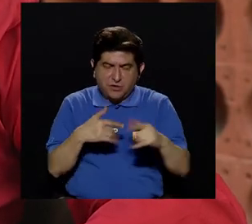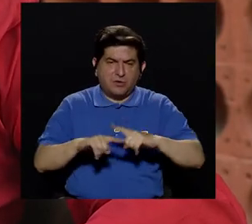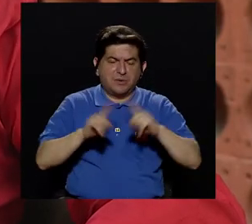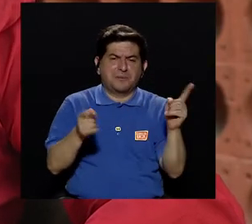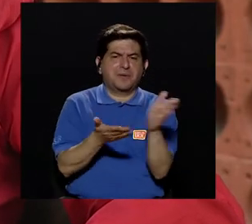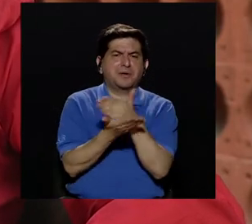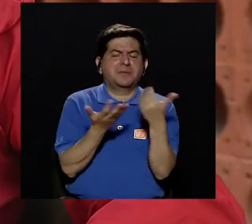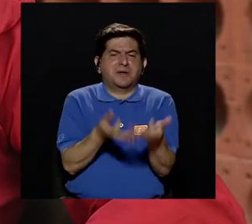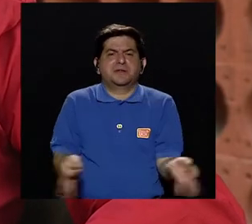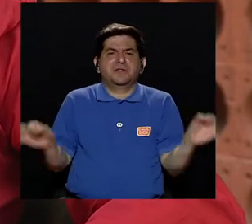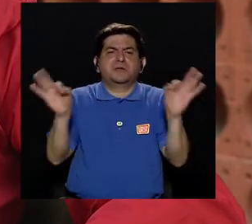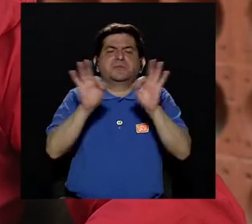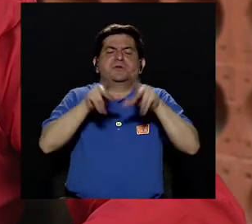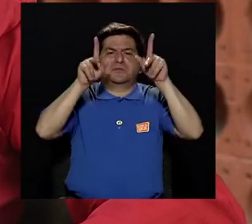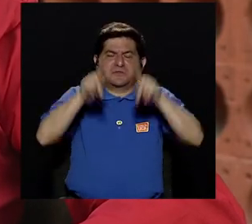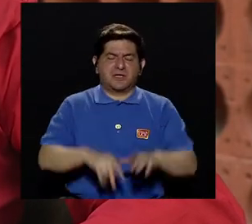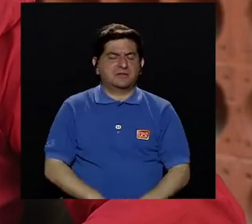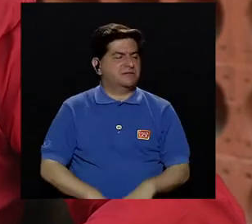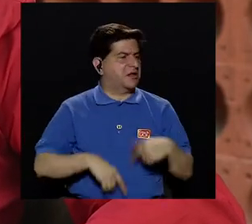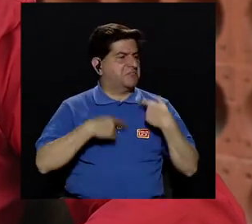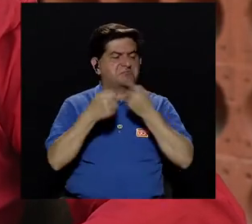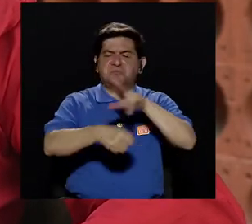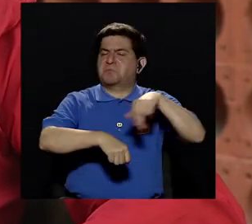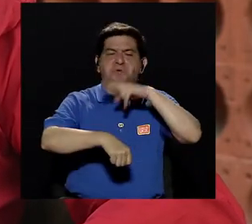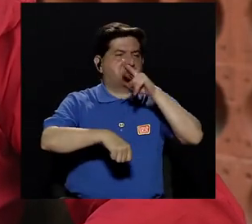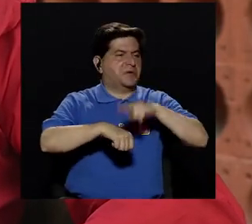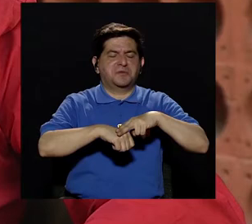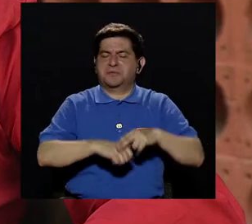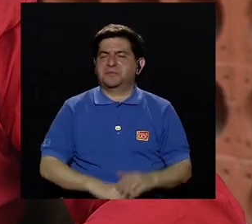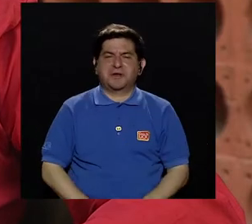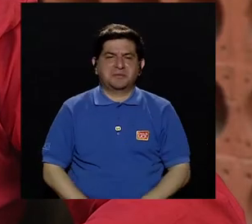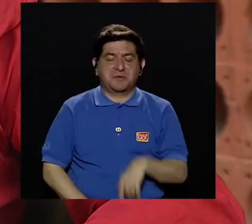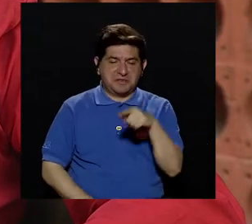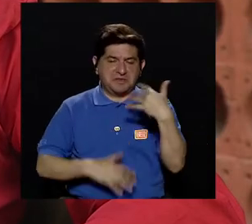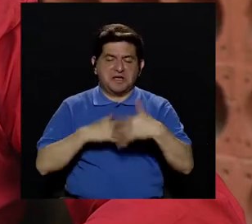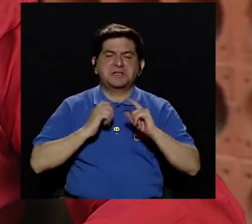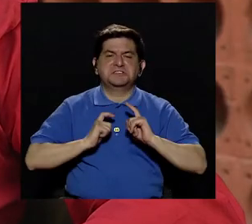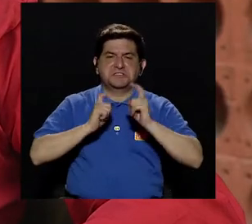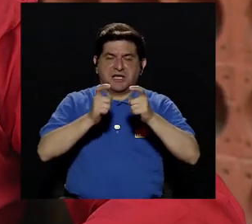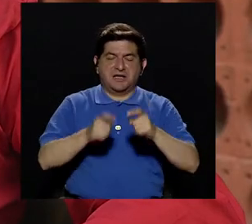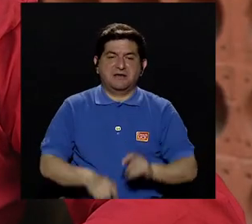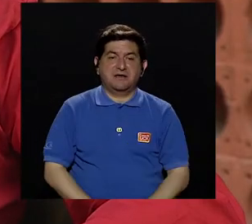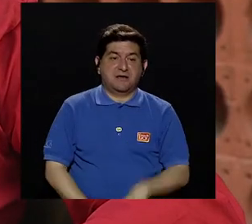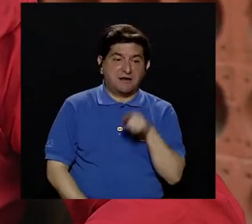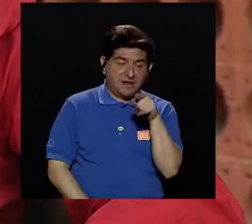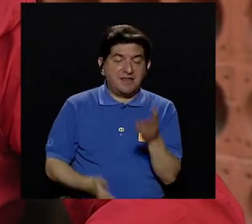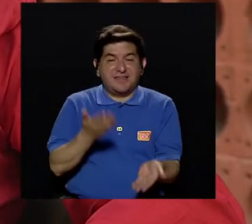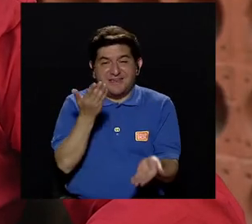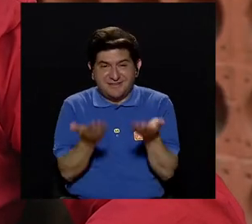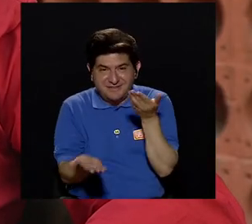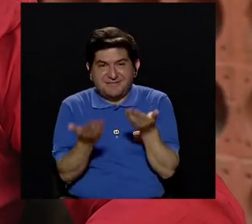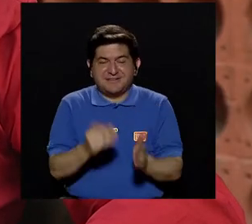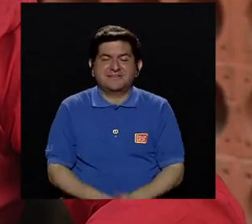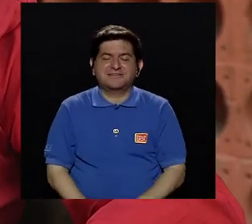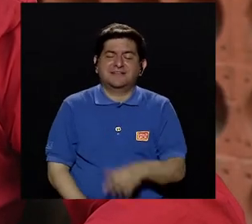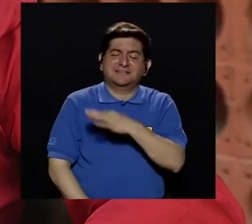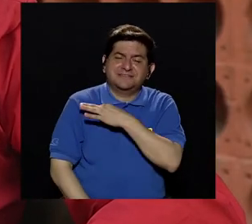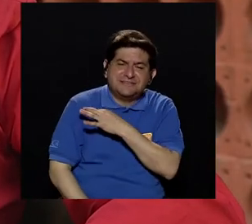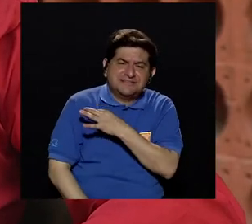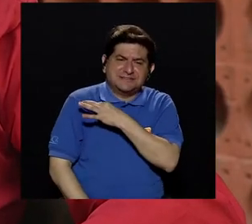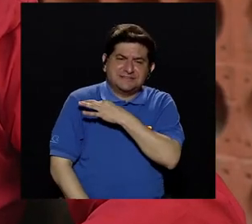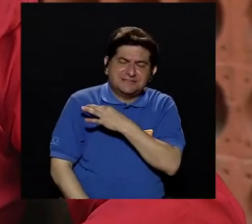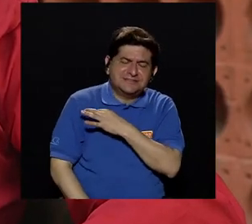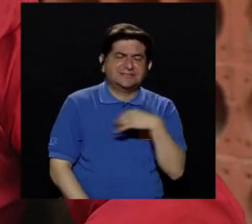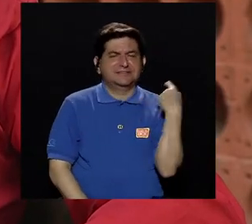embargo, hay una gran parte de la población que no asiste regularmente a donar, ¿verdad? Y esa es la parte que regularmente estamos